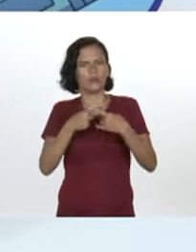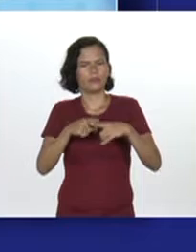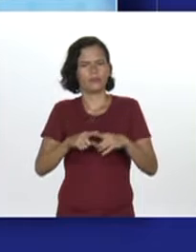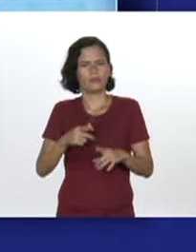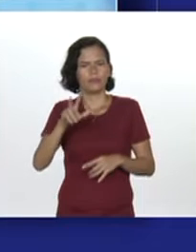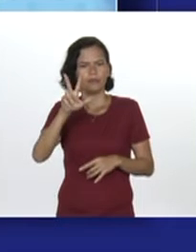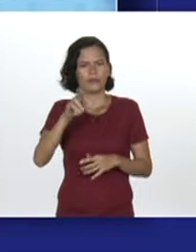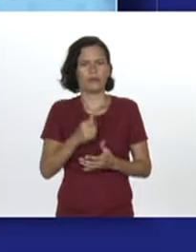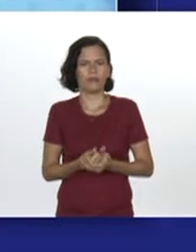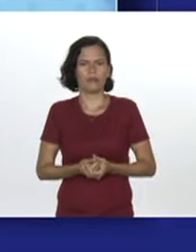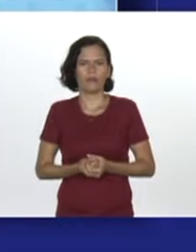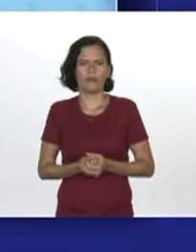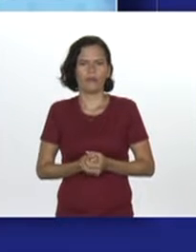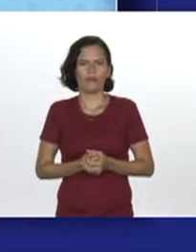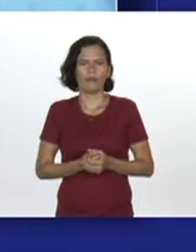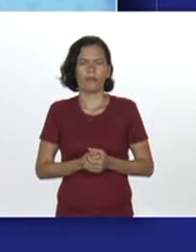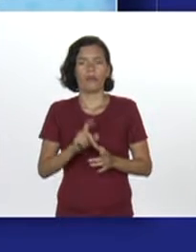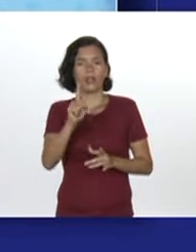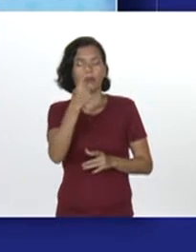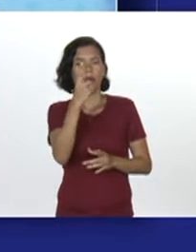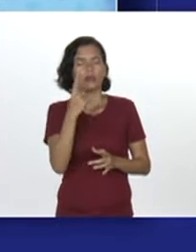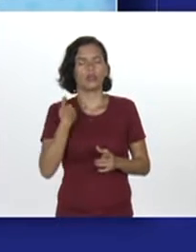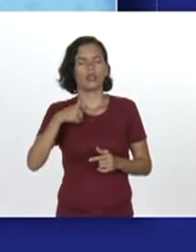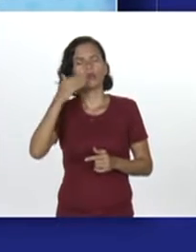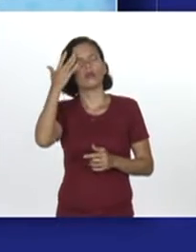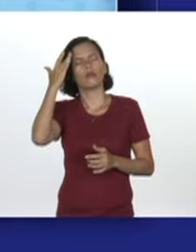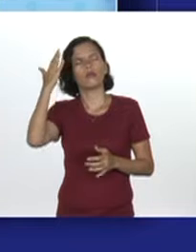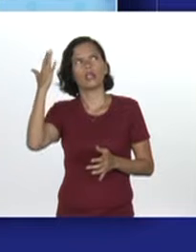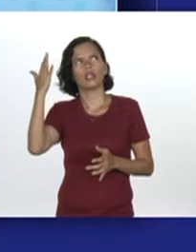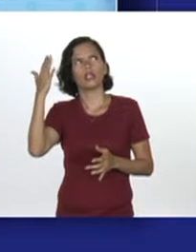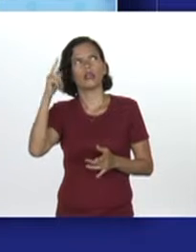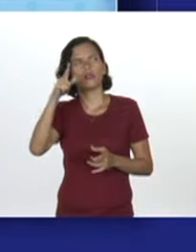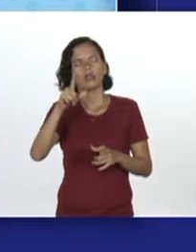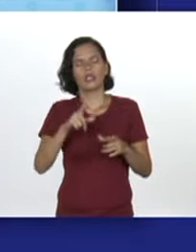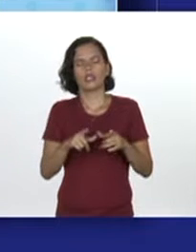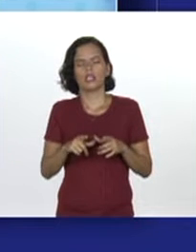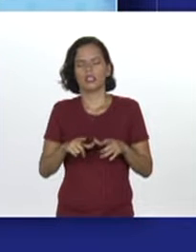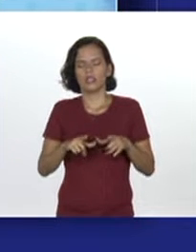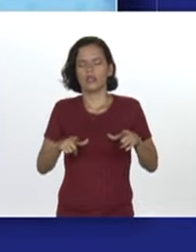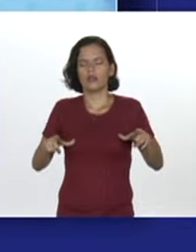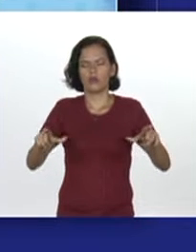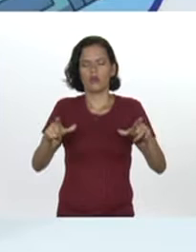iniciar con el baloncesto 3 versus 3, primero debemos imaginarnos esa cancha de